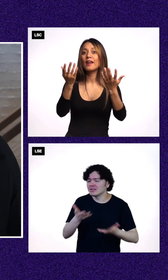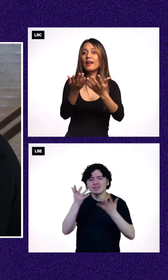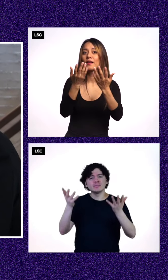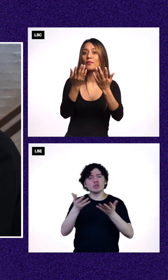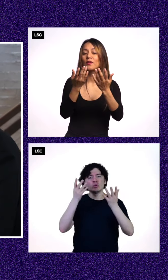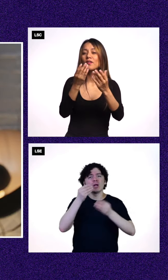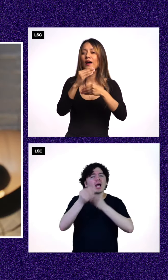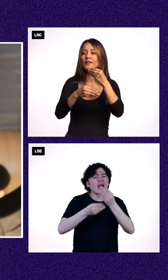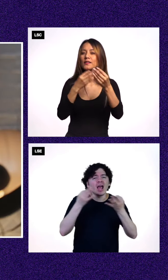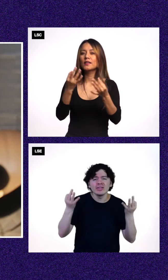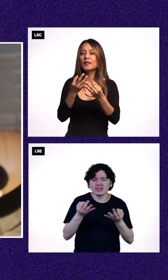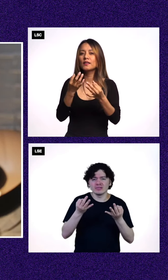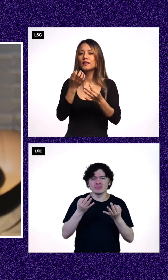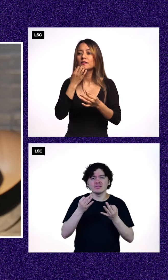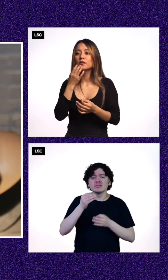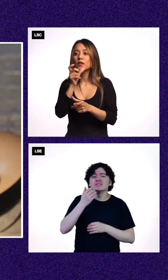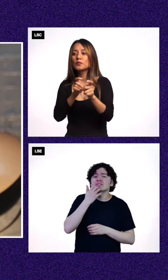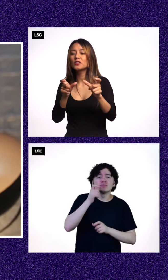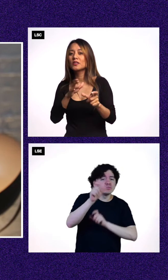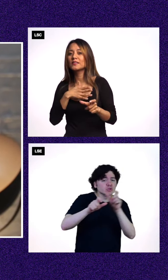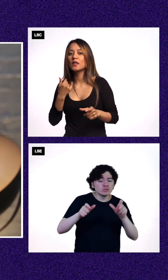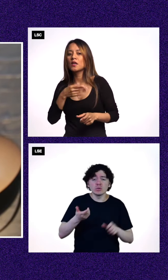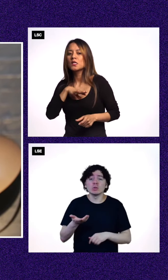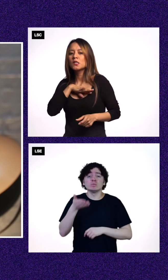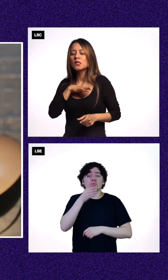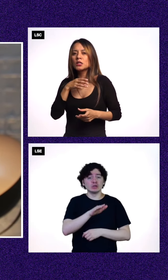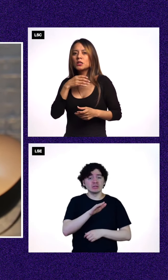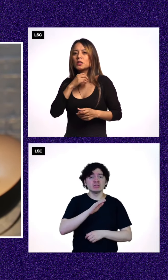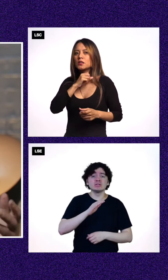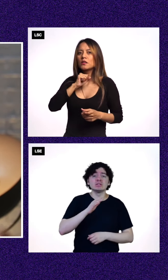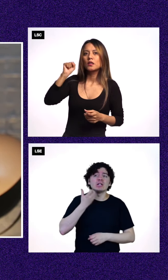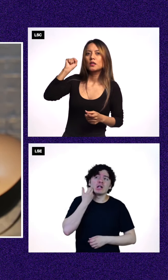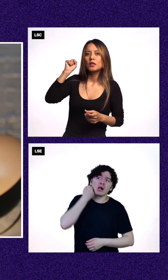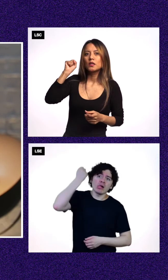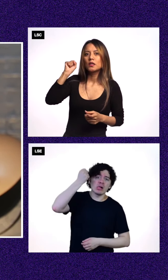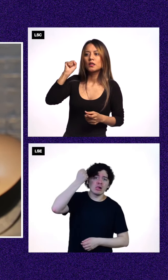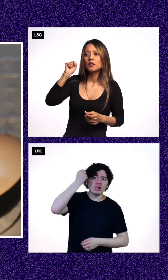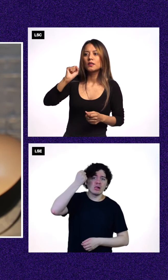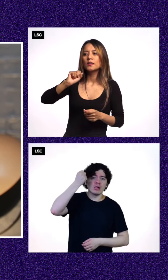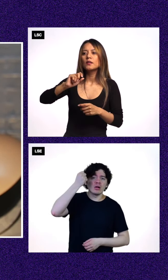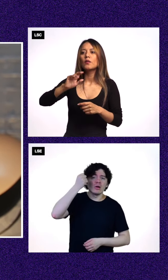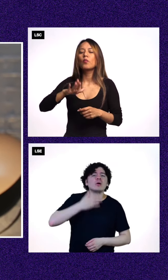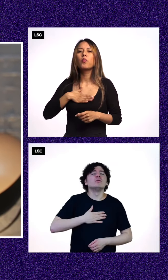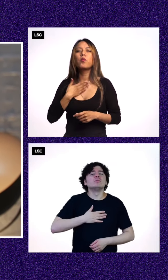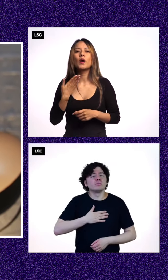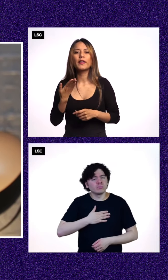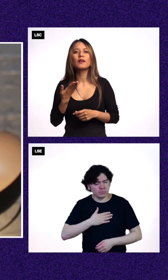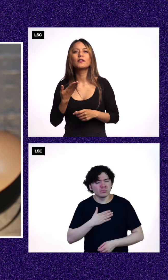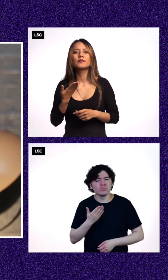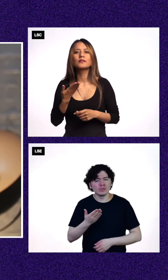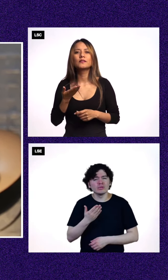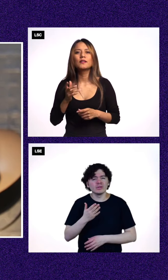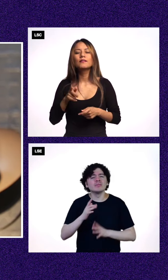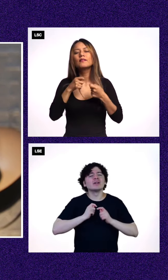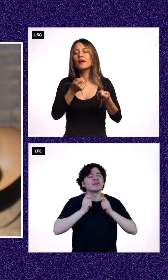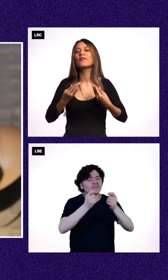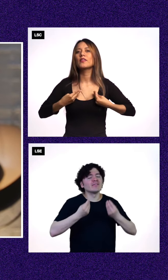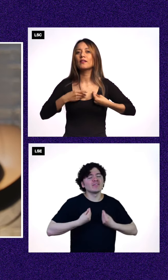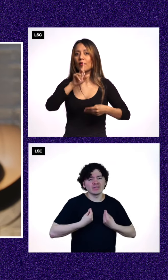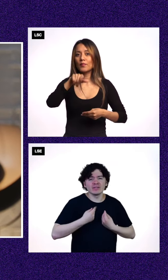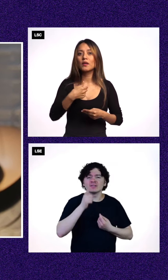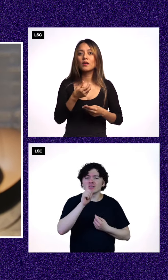hace. Dicen que la razón principal por la que las personas dejan la predicación al tiempo completo, el ministerio, el